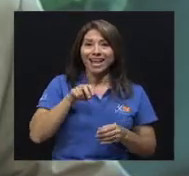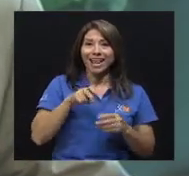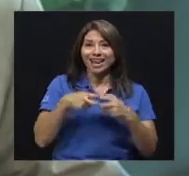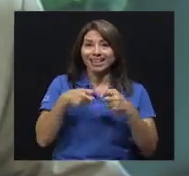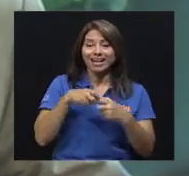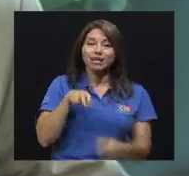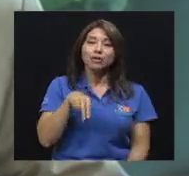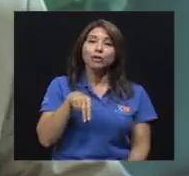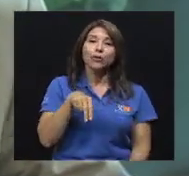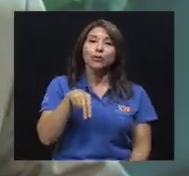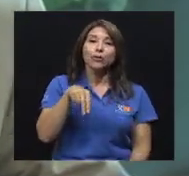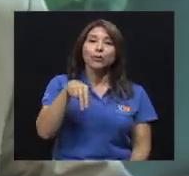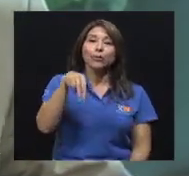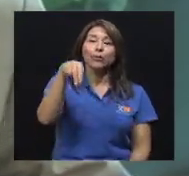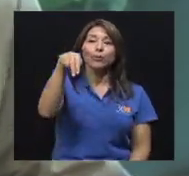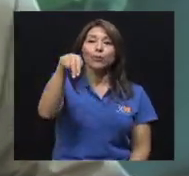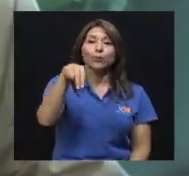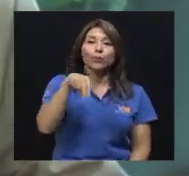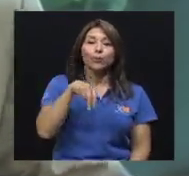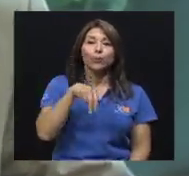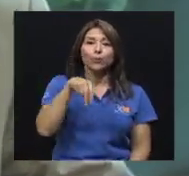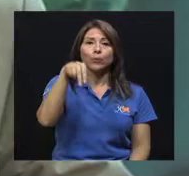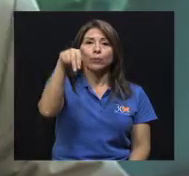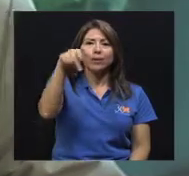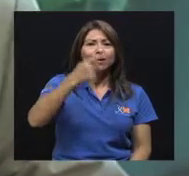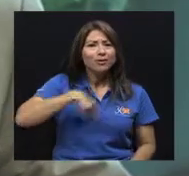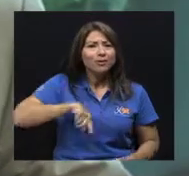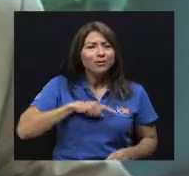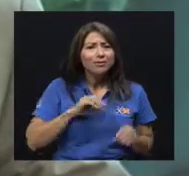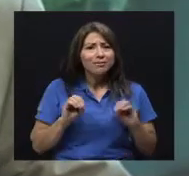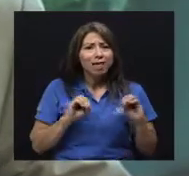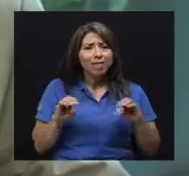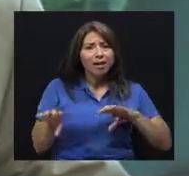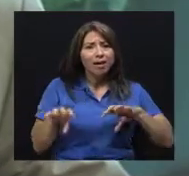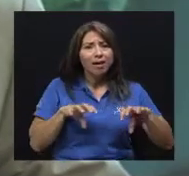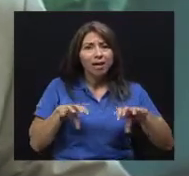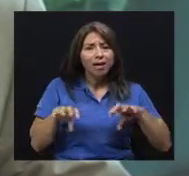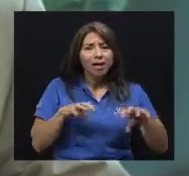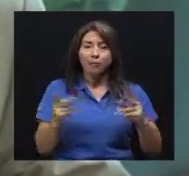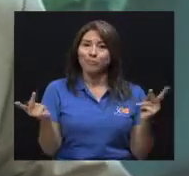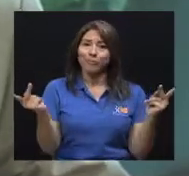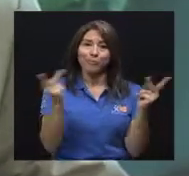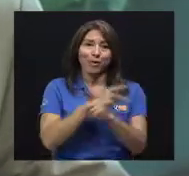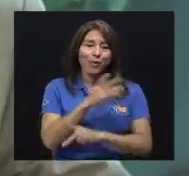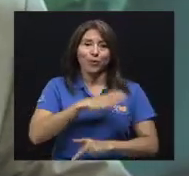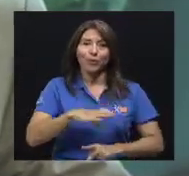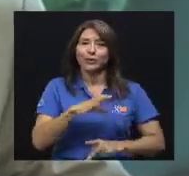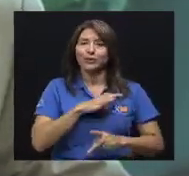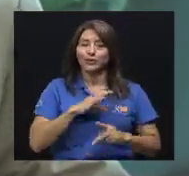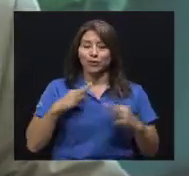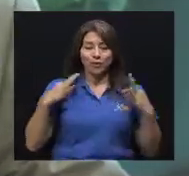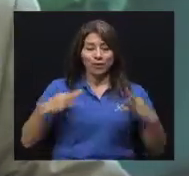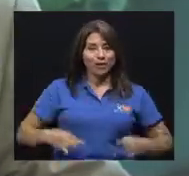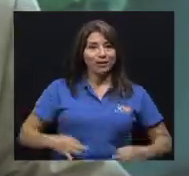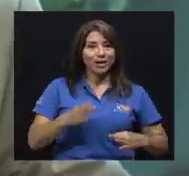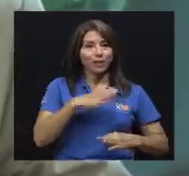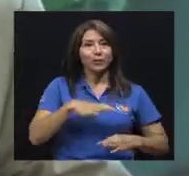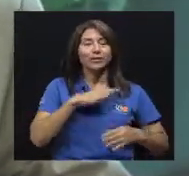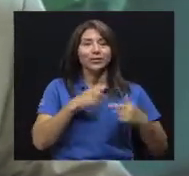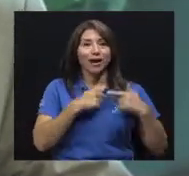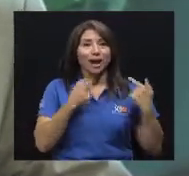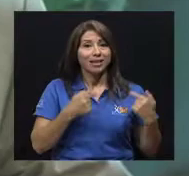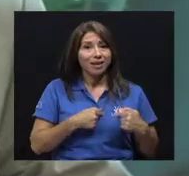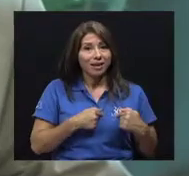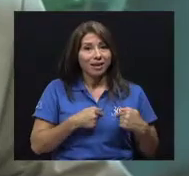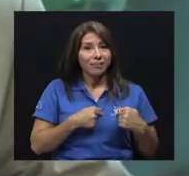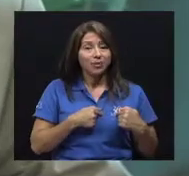nuestra condición cardíaca y física en general. Y eso tiene un componente muy importante que